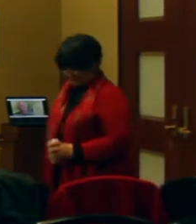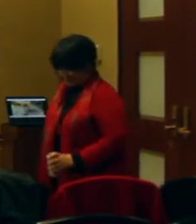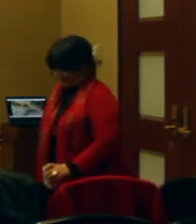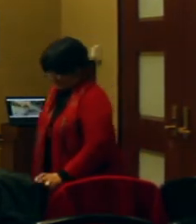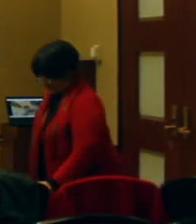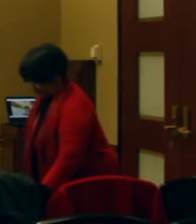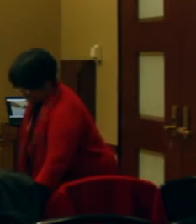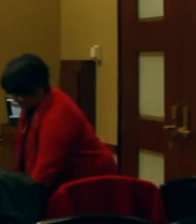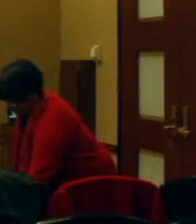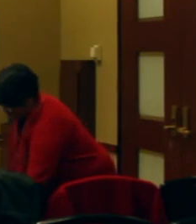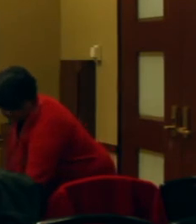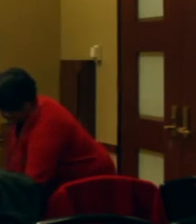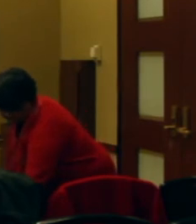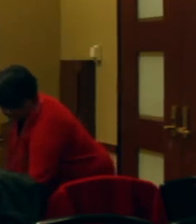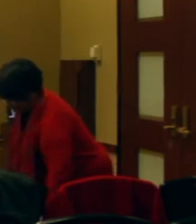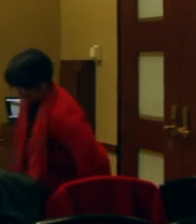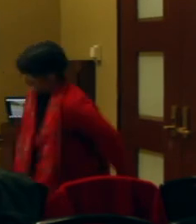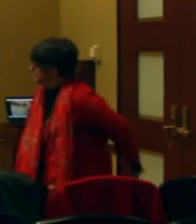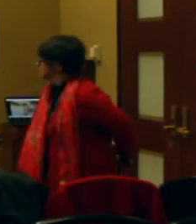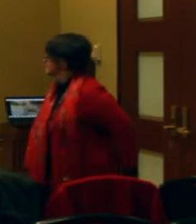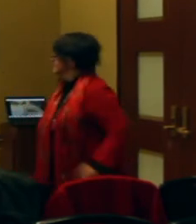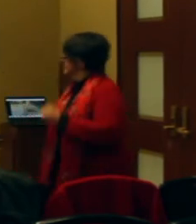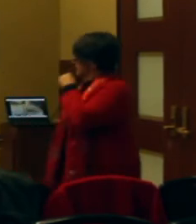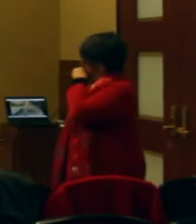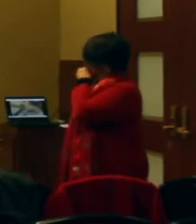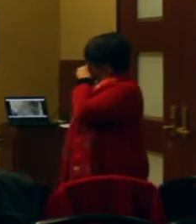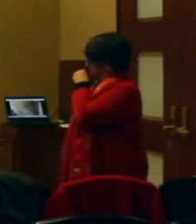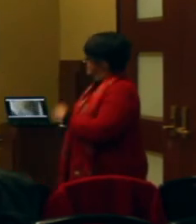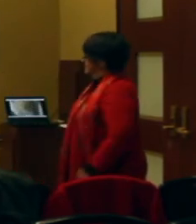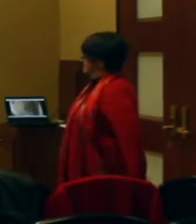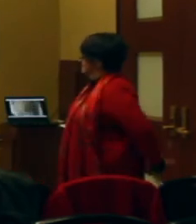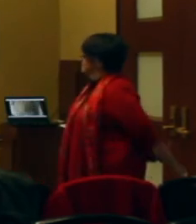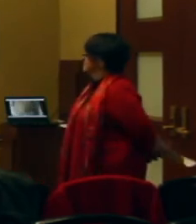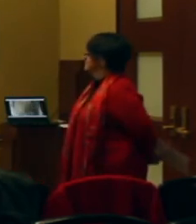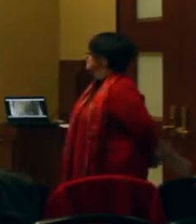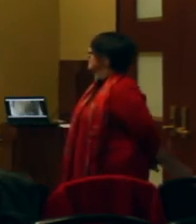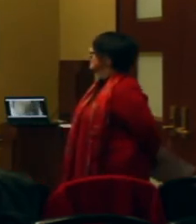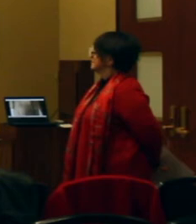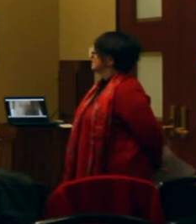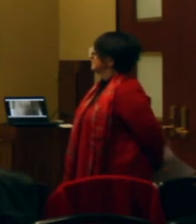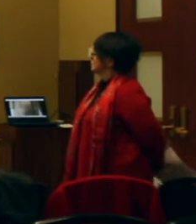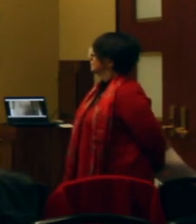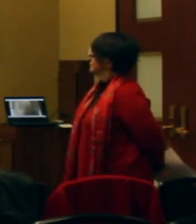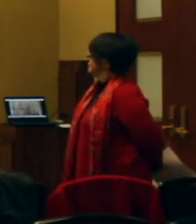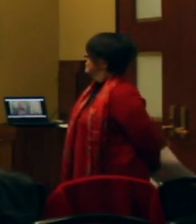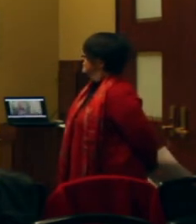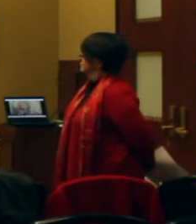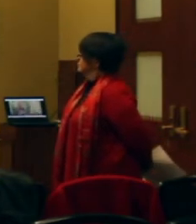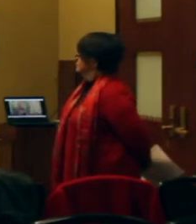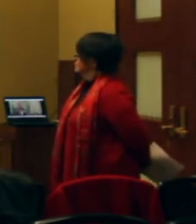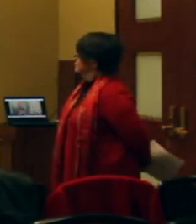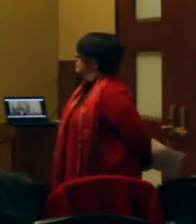oral. Yo me le escape a Molina como si fuera un sinsonte. No